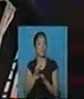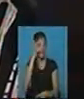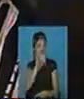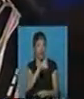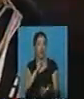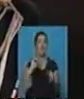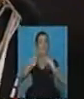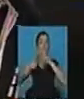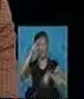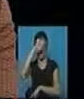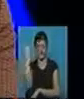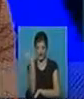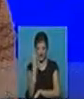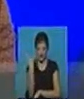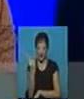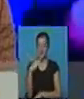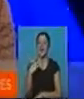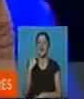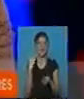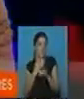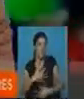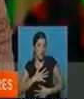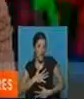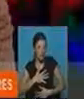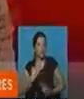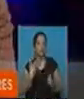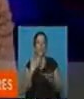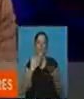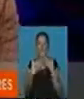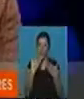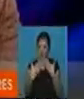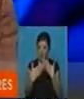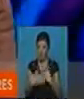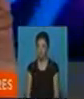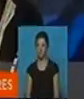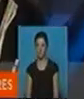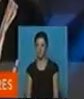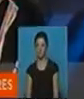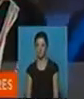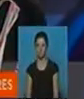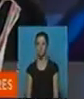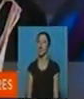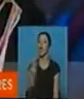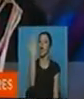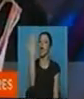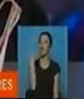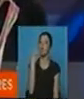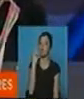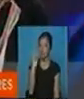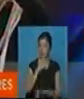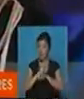de Itela. Siempre es un placer charlar con vos. Gracias. Y recibirte acá en casa. Muchas gracias. Veíamos un informe